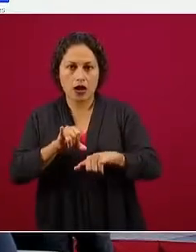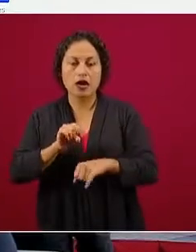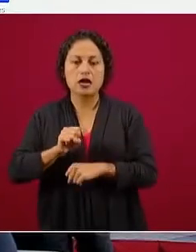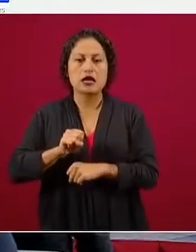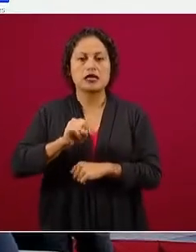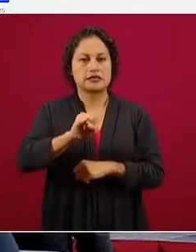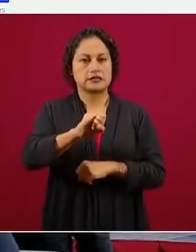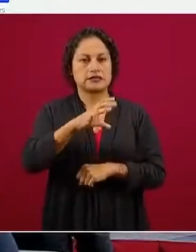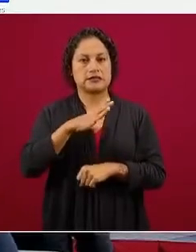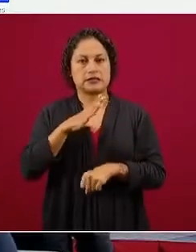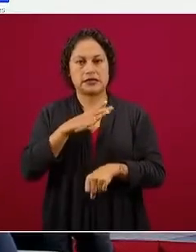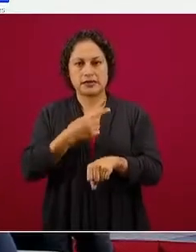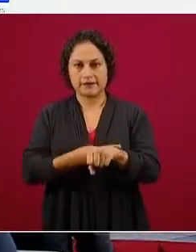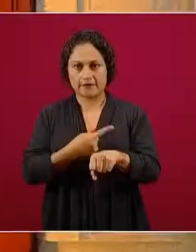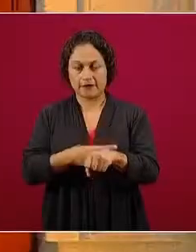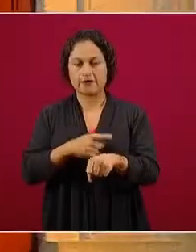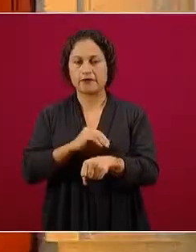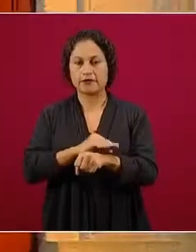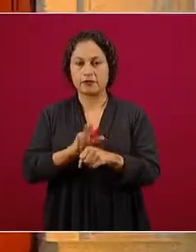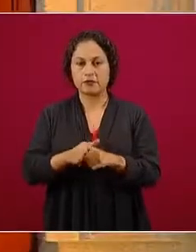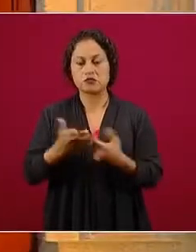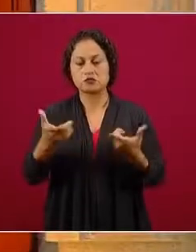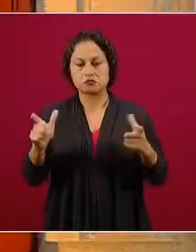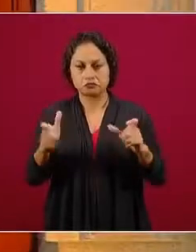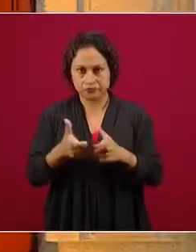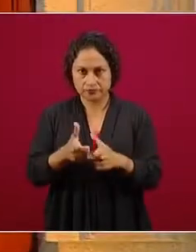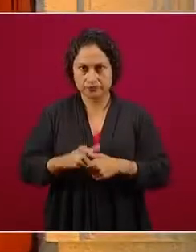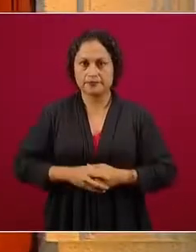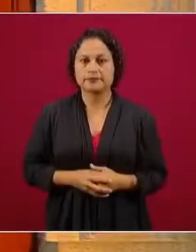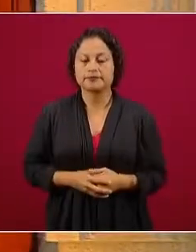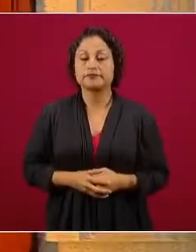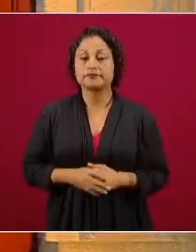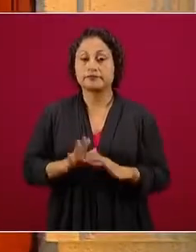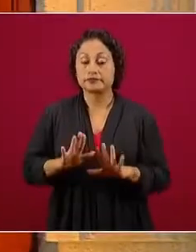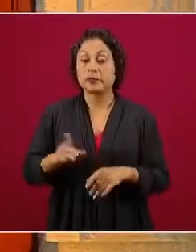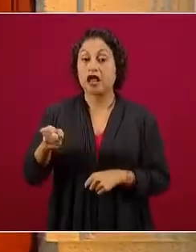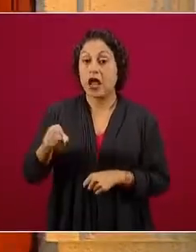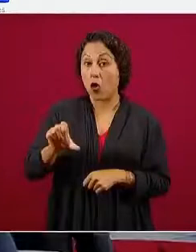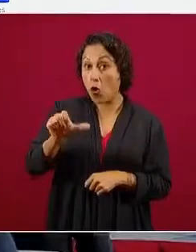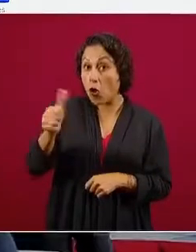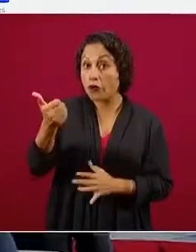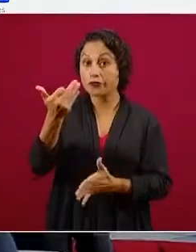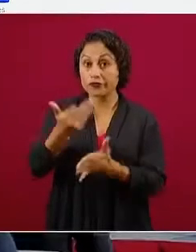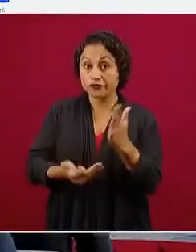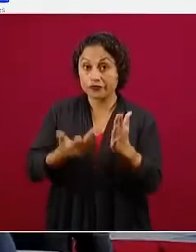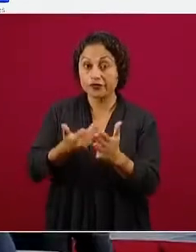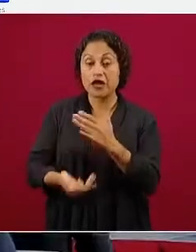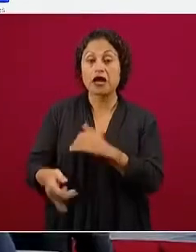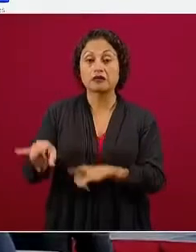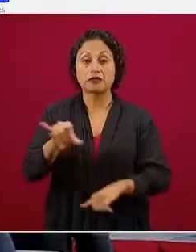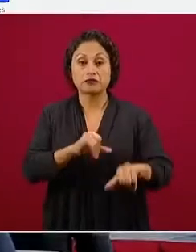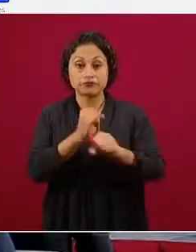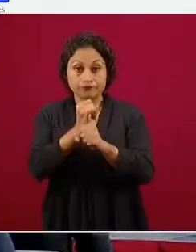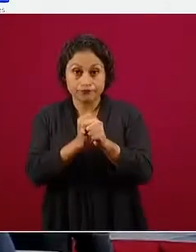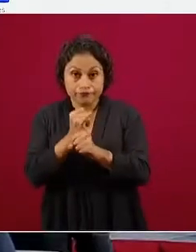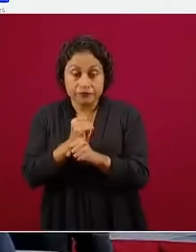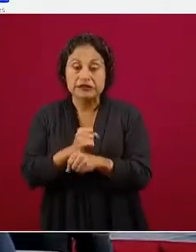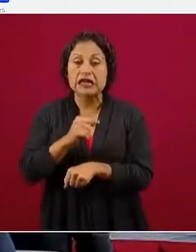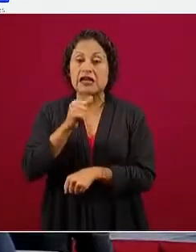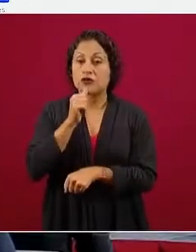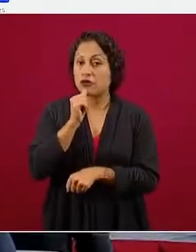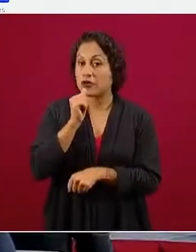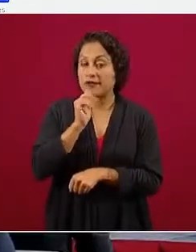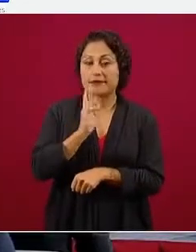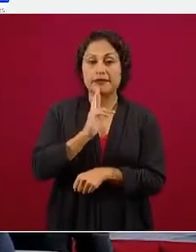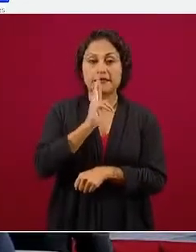COVID-19. Dado que tenemos todavía muestras pendientes, la mayoría de ellas pueden ver, se concentran siempre en las últimas semanas y lógicamente